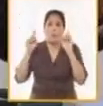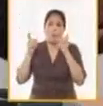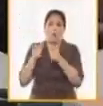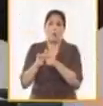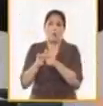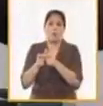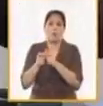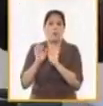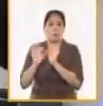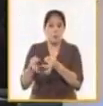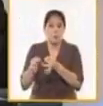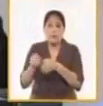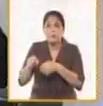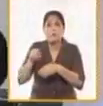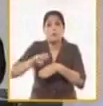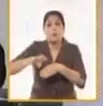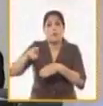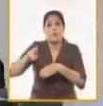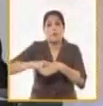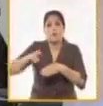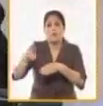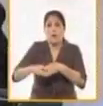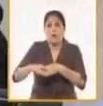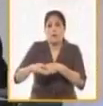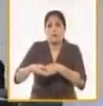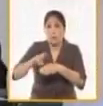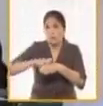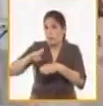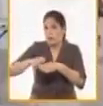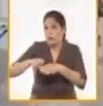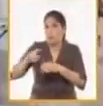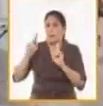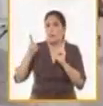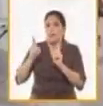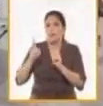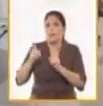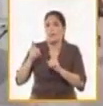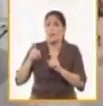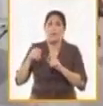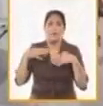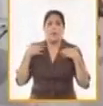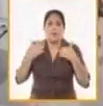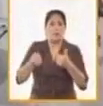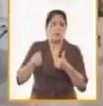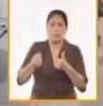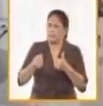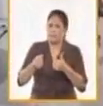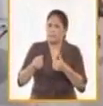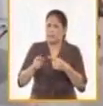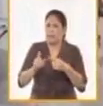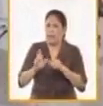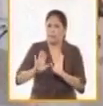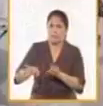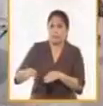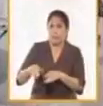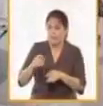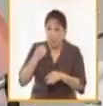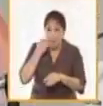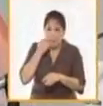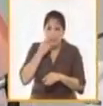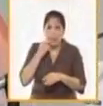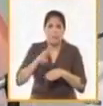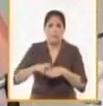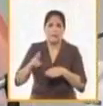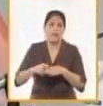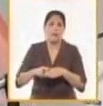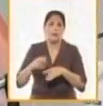más un representante político que un director de un medio de prensa. Lo que pasa es que ahí pasó también, embajador, yo recuerdo, porque bueno, fue un país, lo